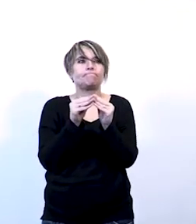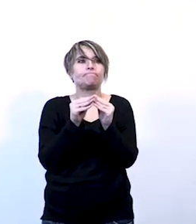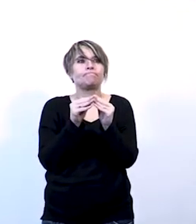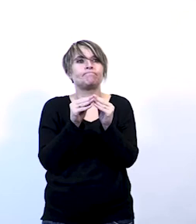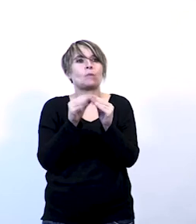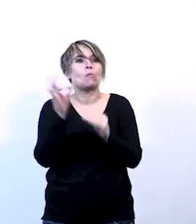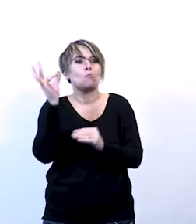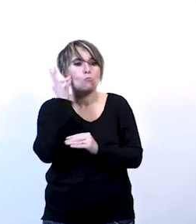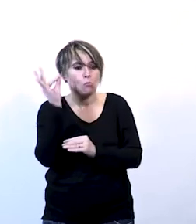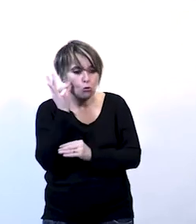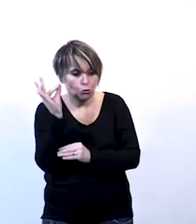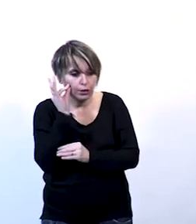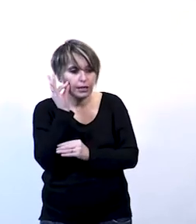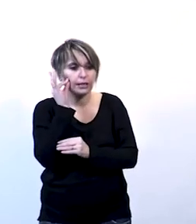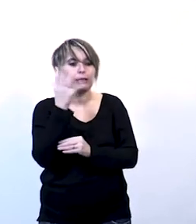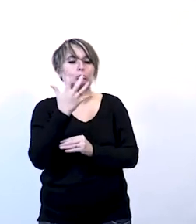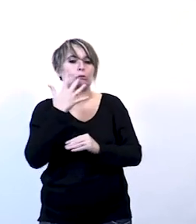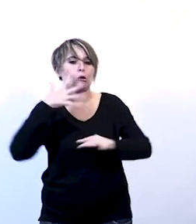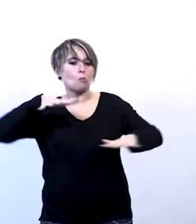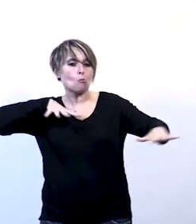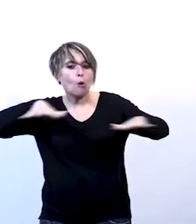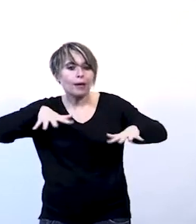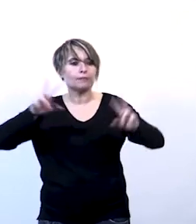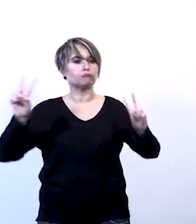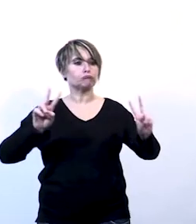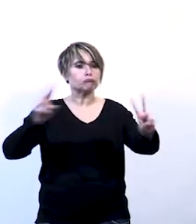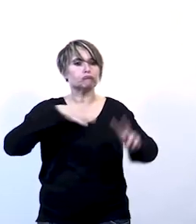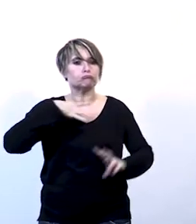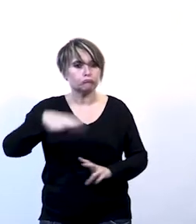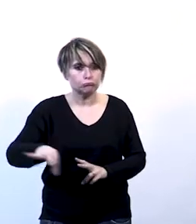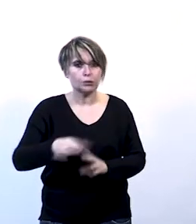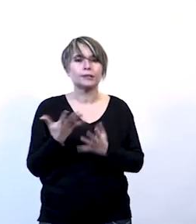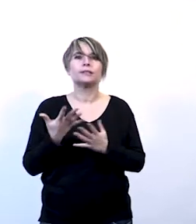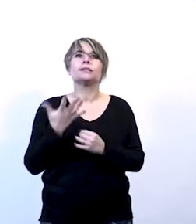en mujeres que pueden moverse y pueden ser activas, más